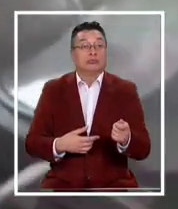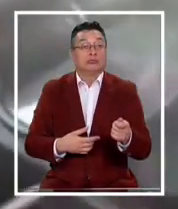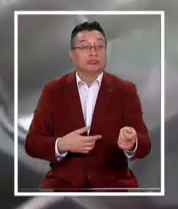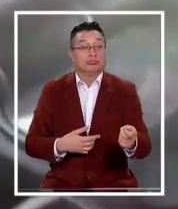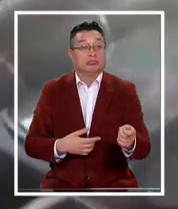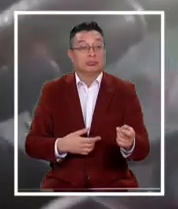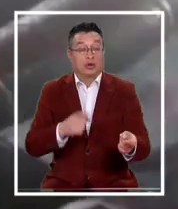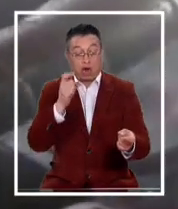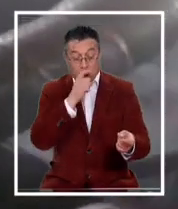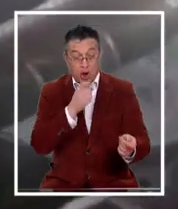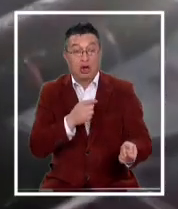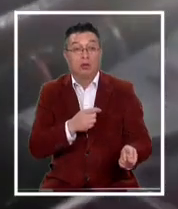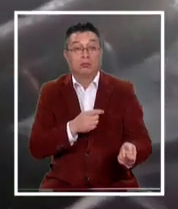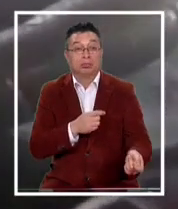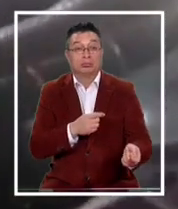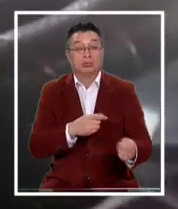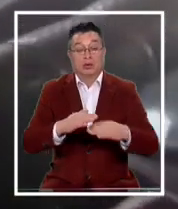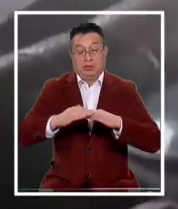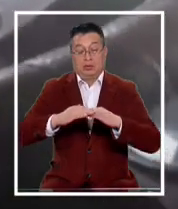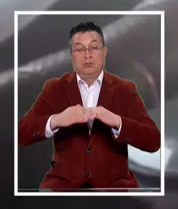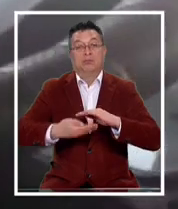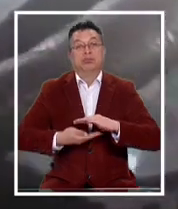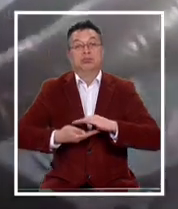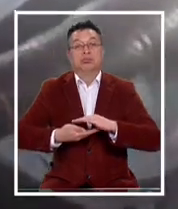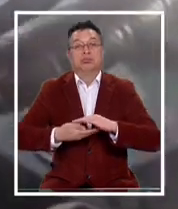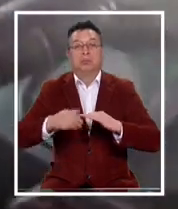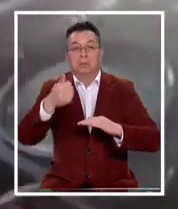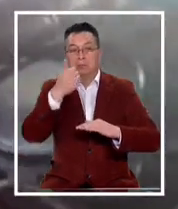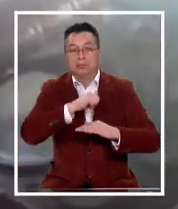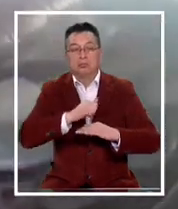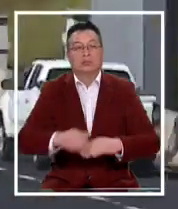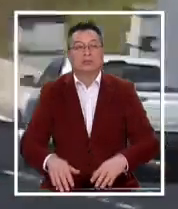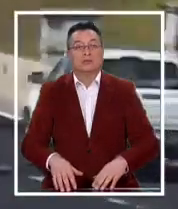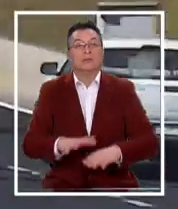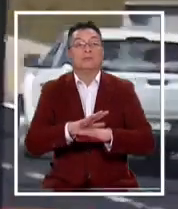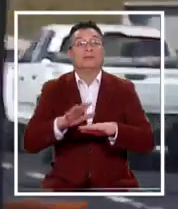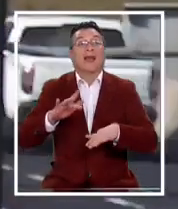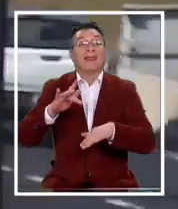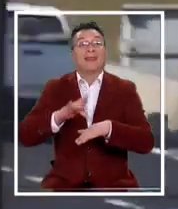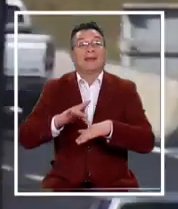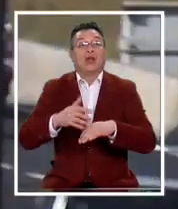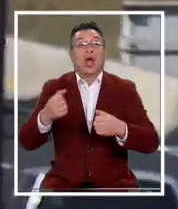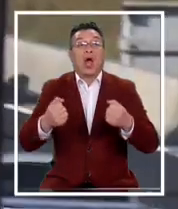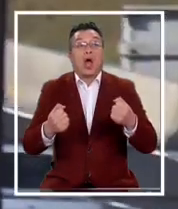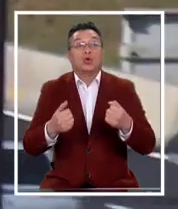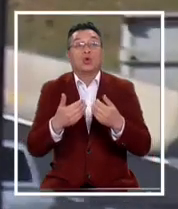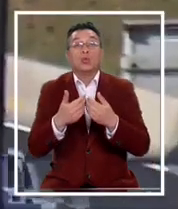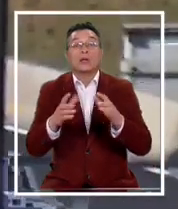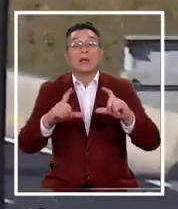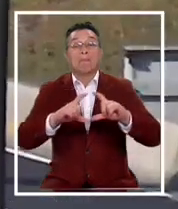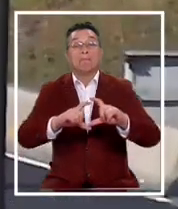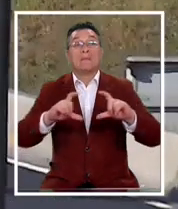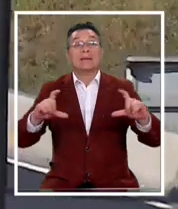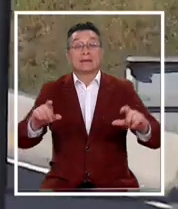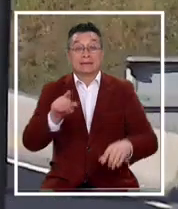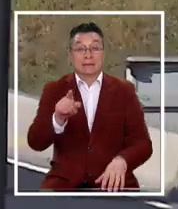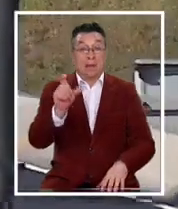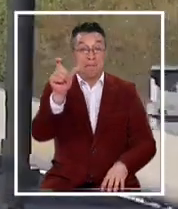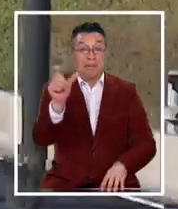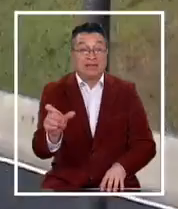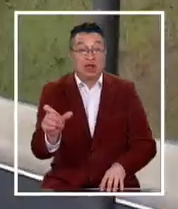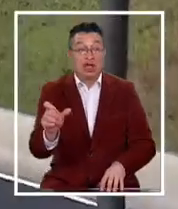esa ahí. Esa roja, usted la aprieta y baja la patente. Correcto. Es mucho más delicado que un automóvil cualquiera que anda sin patente, porque esa persona